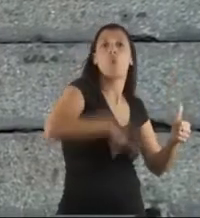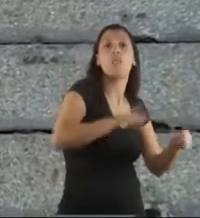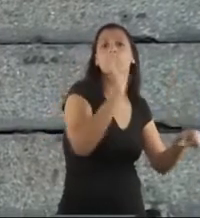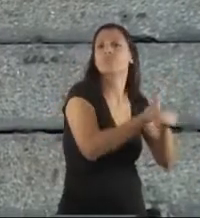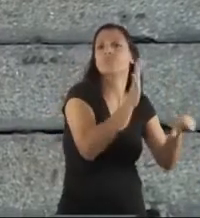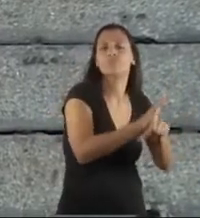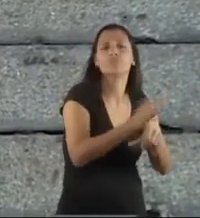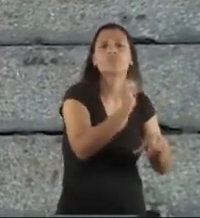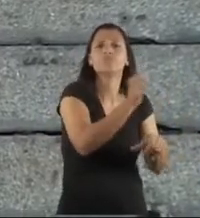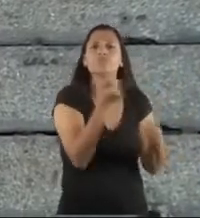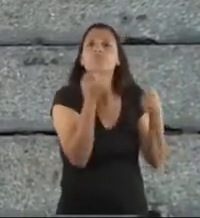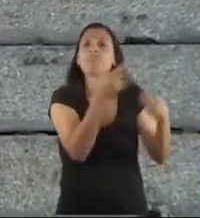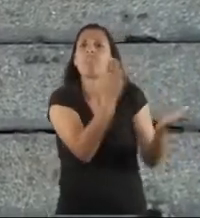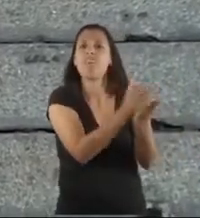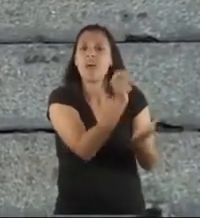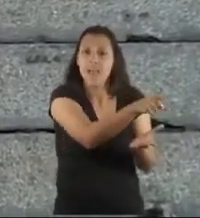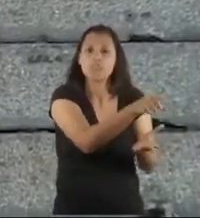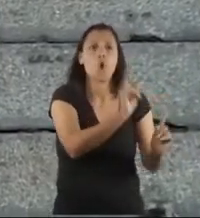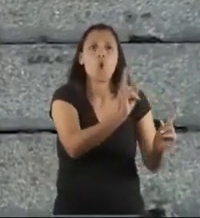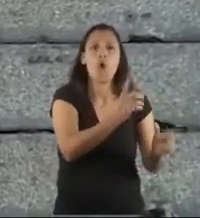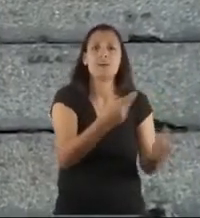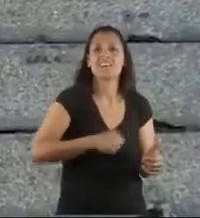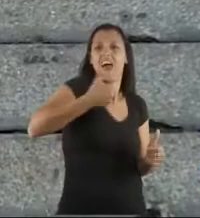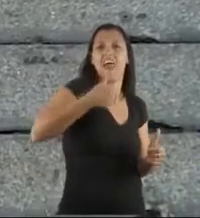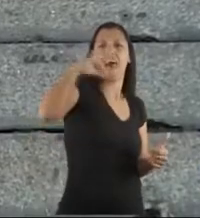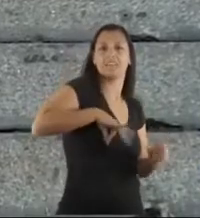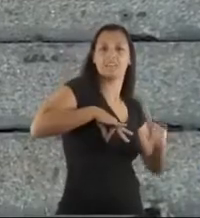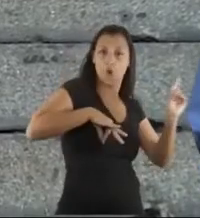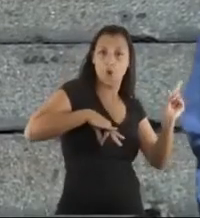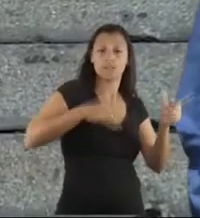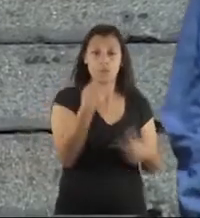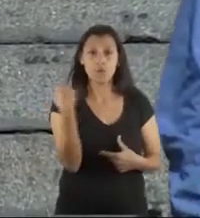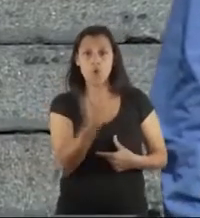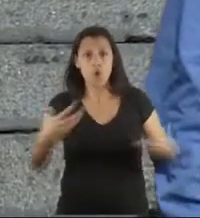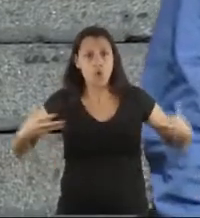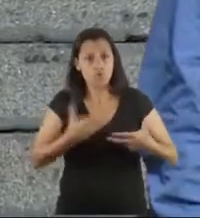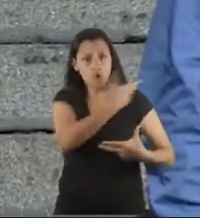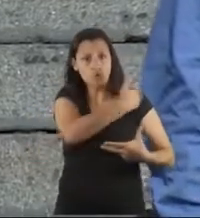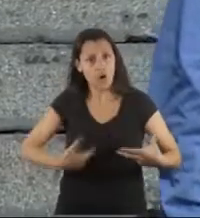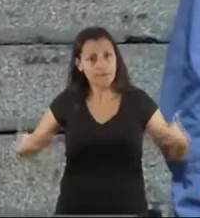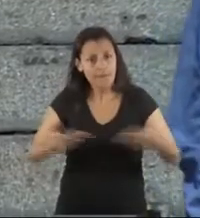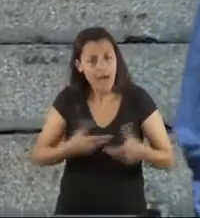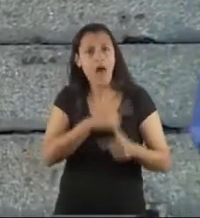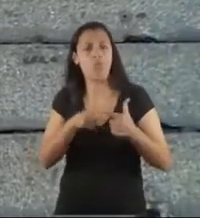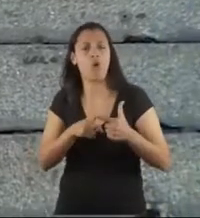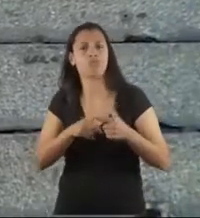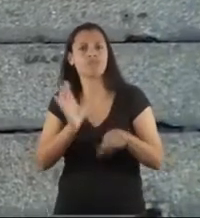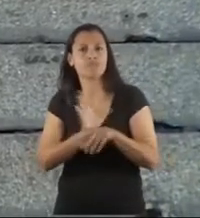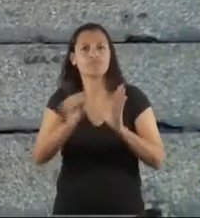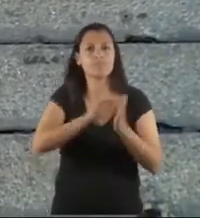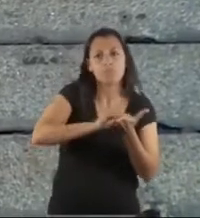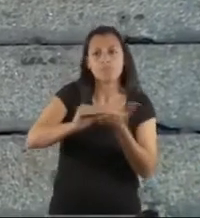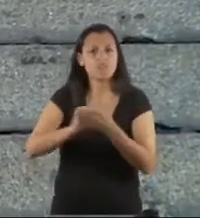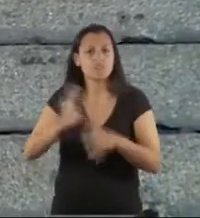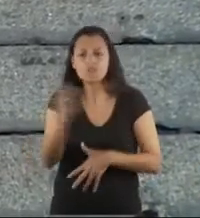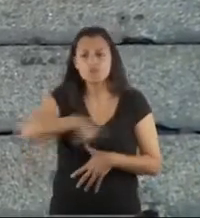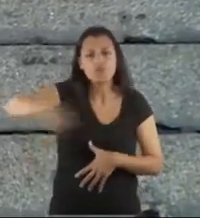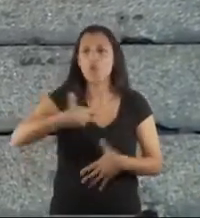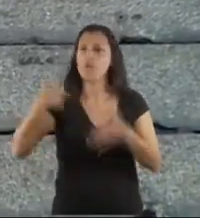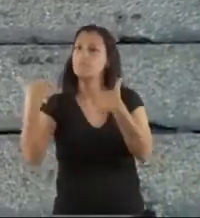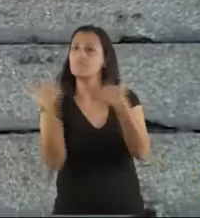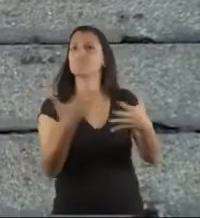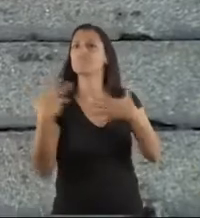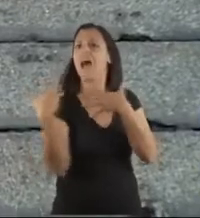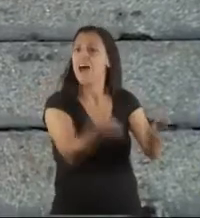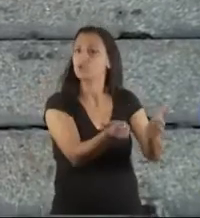y por lo tanto nuestra actitud como estado nuestra actitud como legisladores tiene que ser la de propender a defender el poder